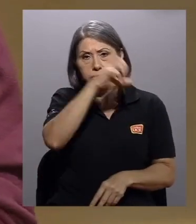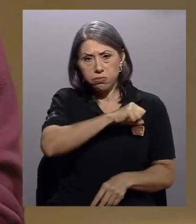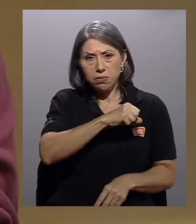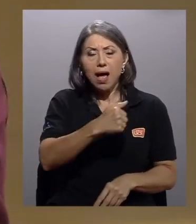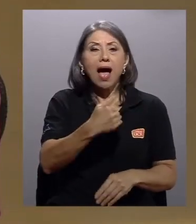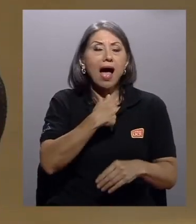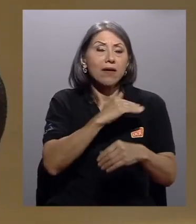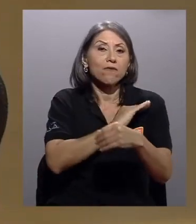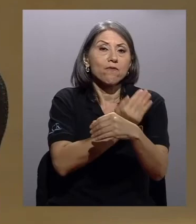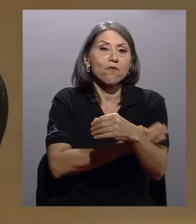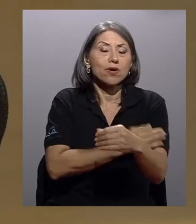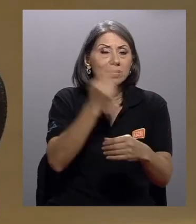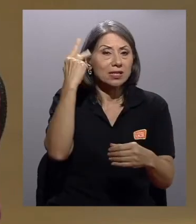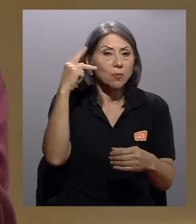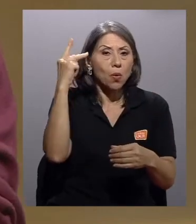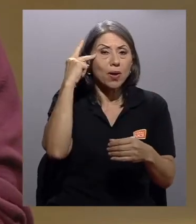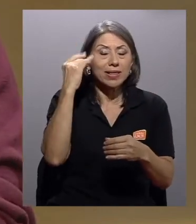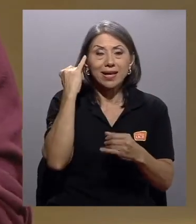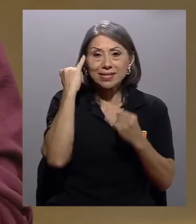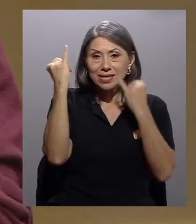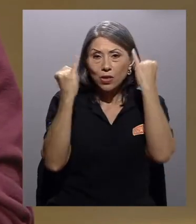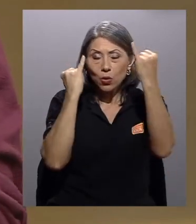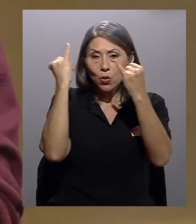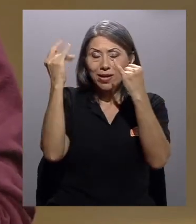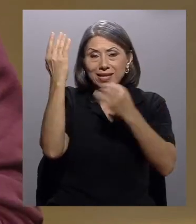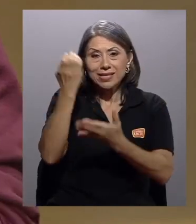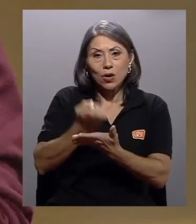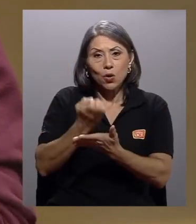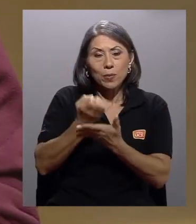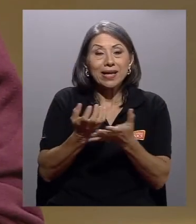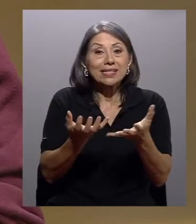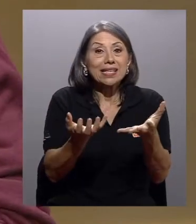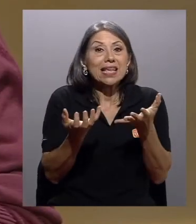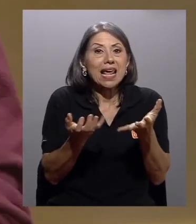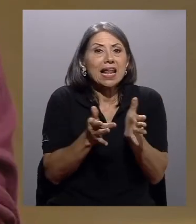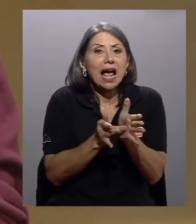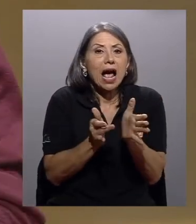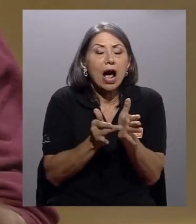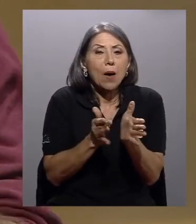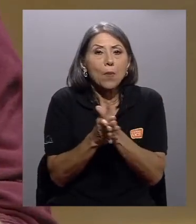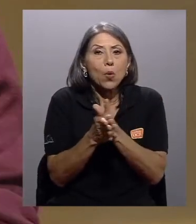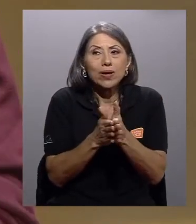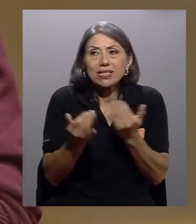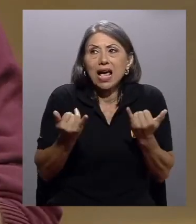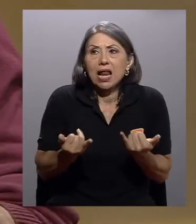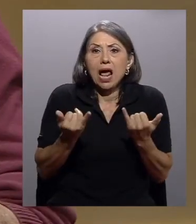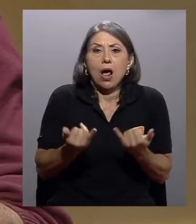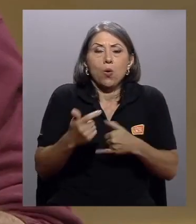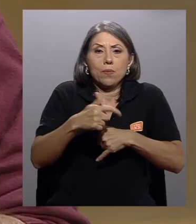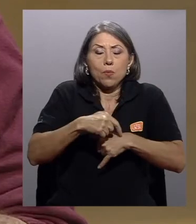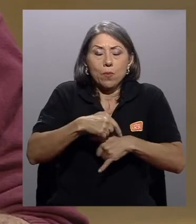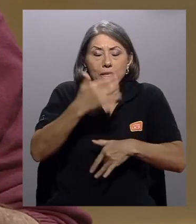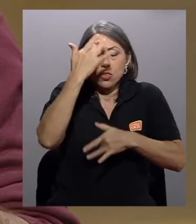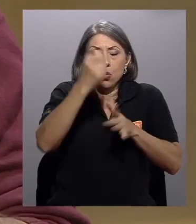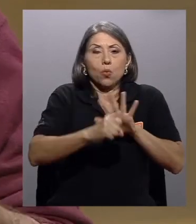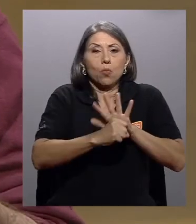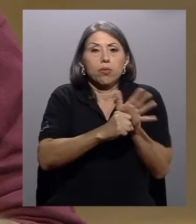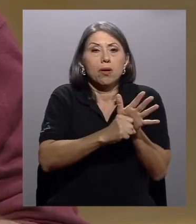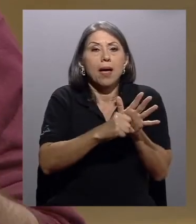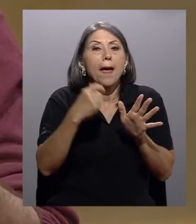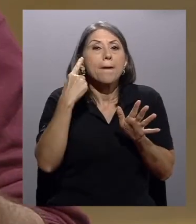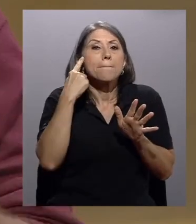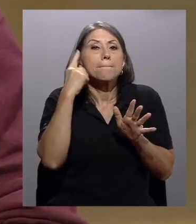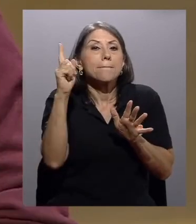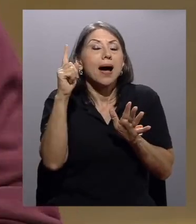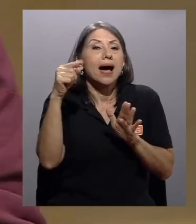políticas, ideológicas y económicas que quieren aprovechar esta crisis para profundizar aquellos